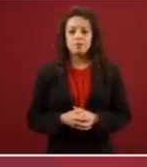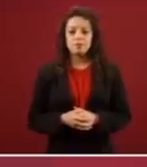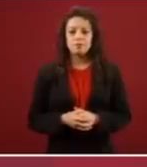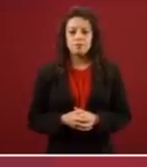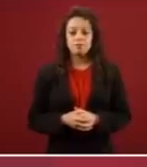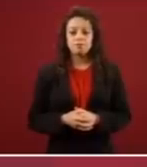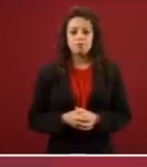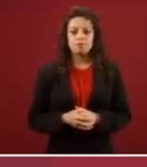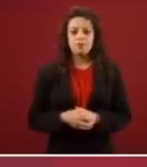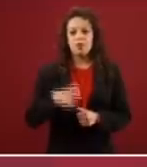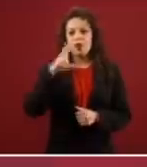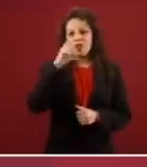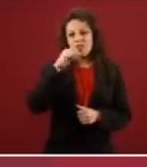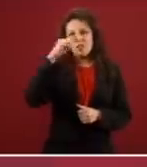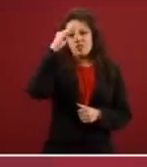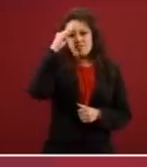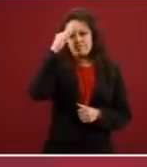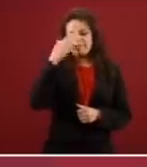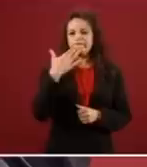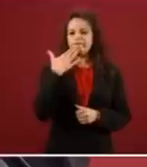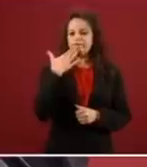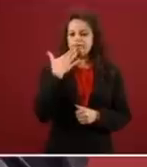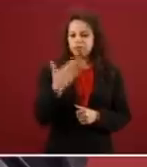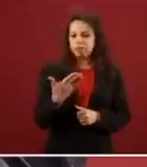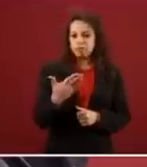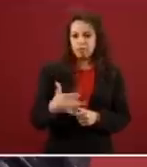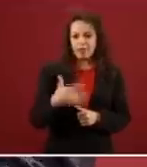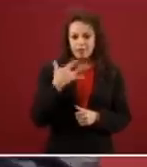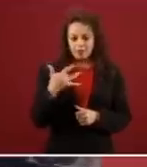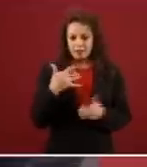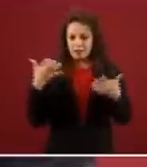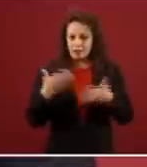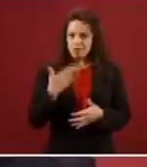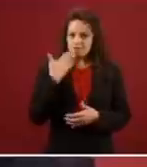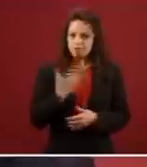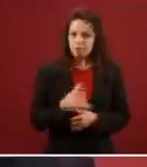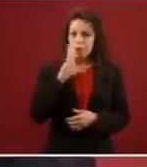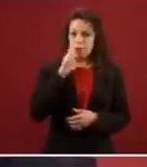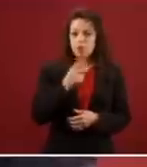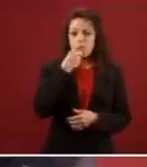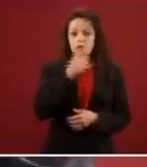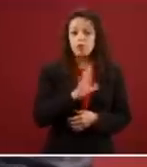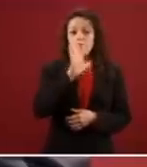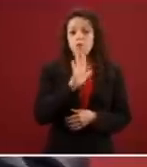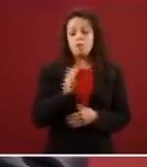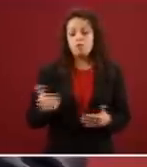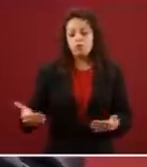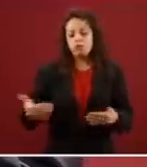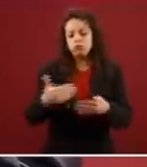irreflexivos, insensatos, dicen que eso es paternalismo,